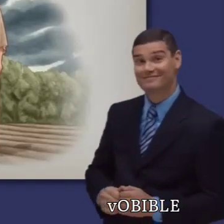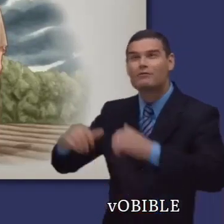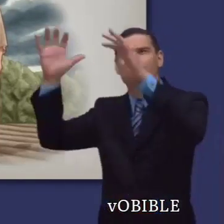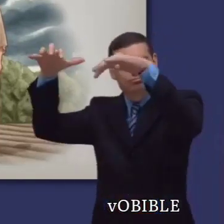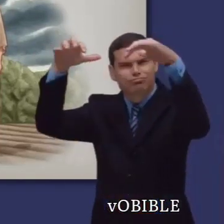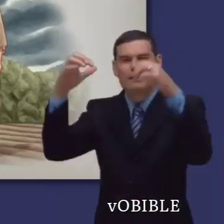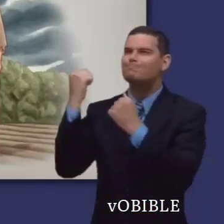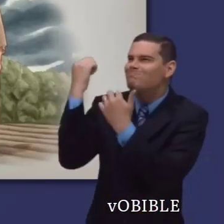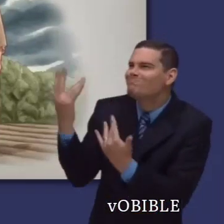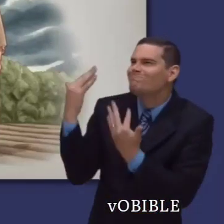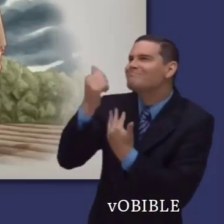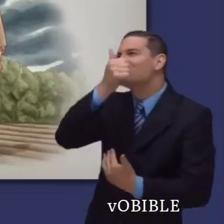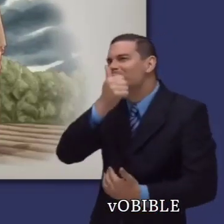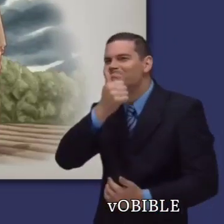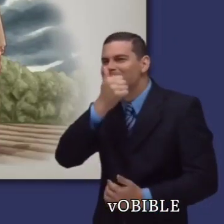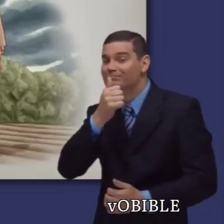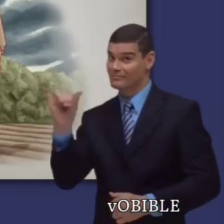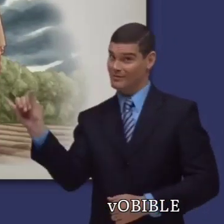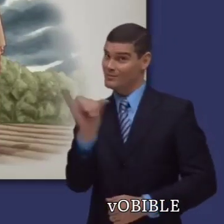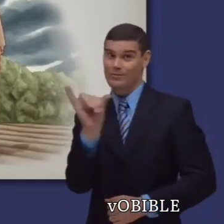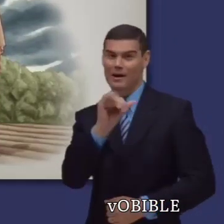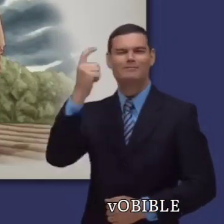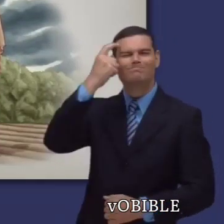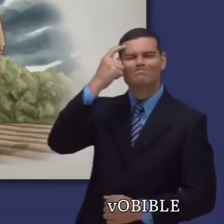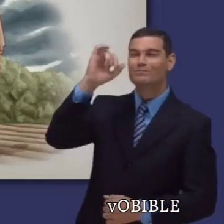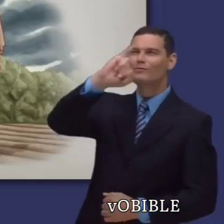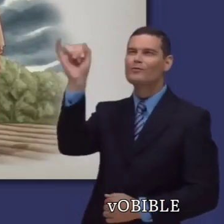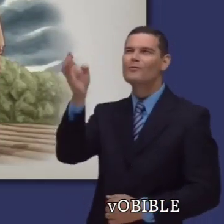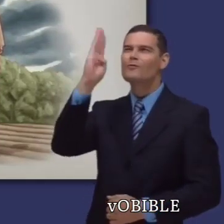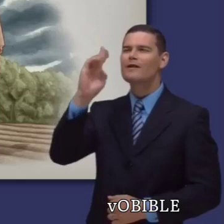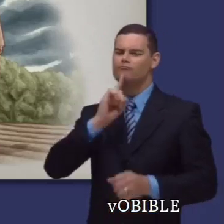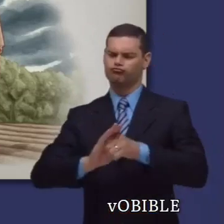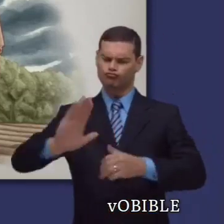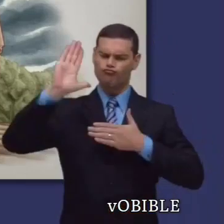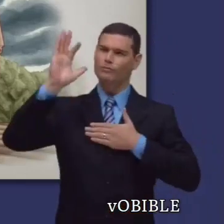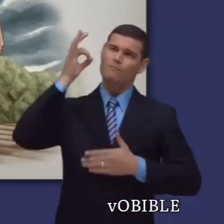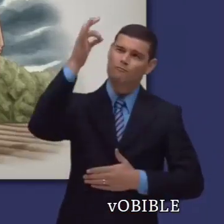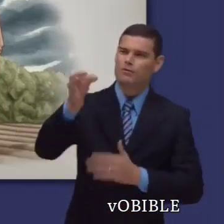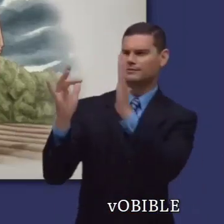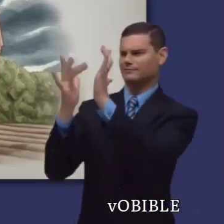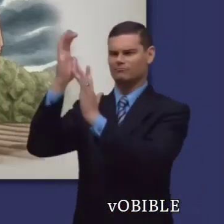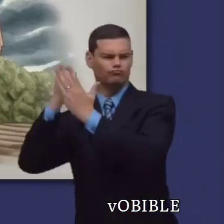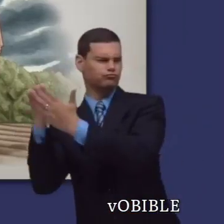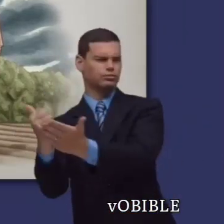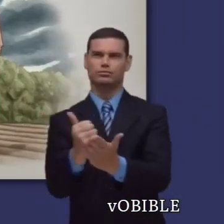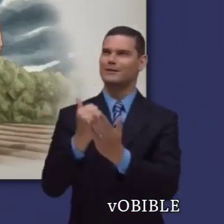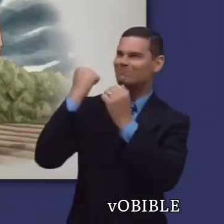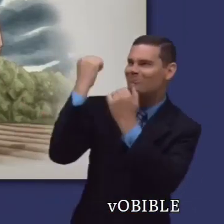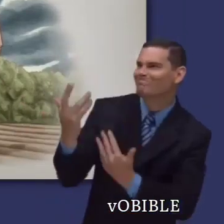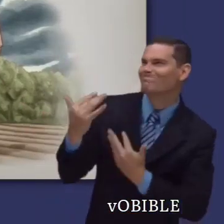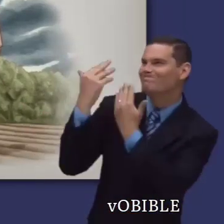con paciencia a que lleguen las lluvias, nosotros tenemos que esperar con paciencia a que Dios cumpla las promesas relacionadas